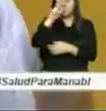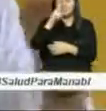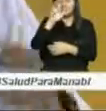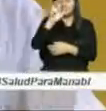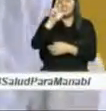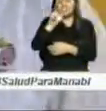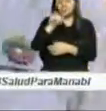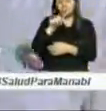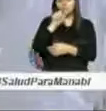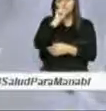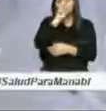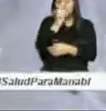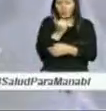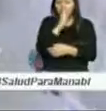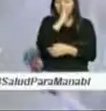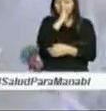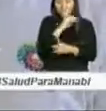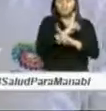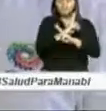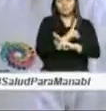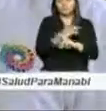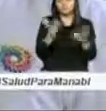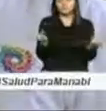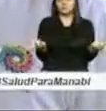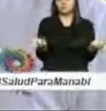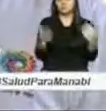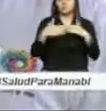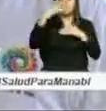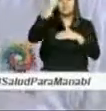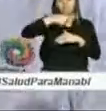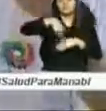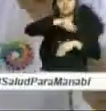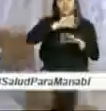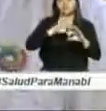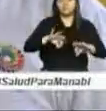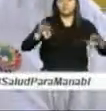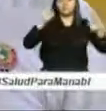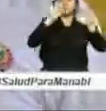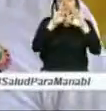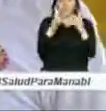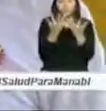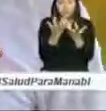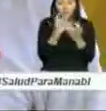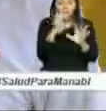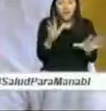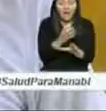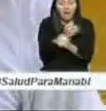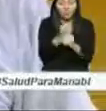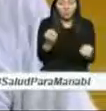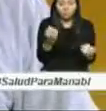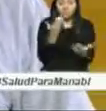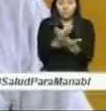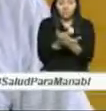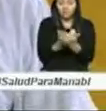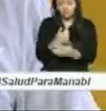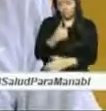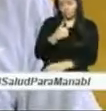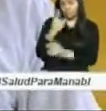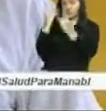Y hemos siempre tratado de proteger a las grandes mayorías. Y si tengo que hacer ajustes, no será lo de